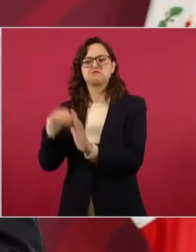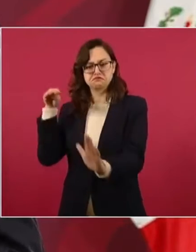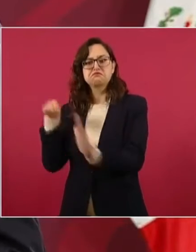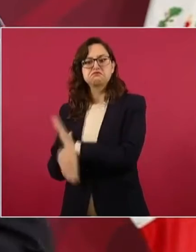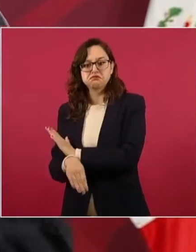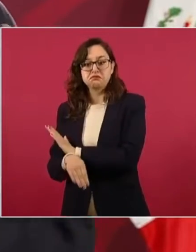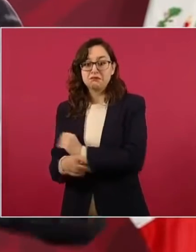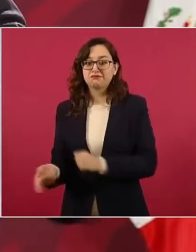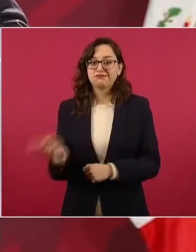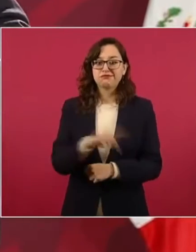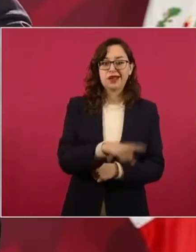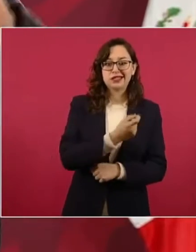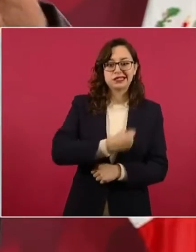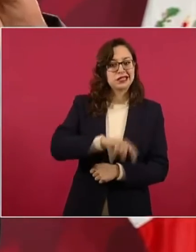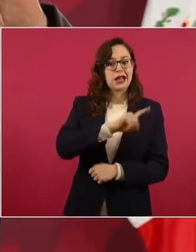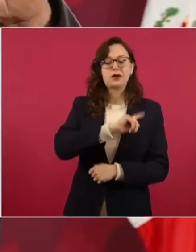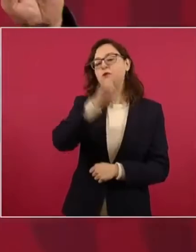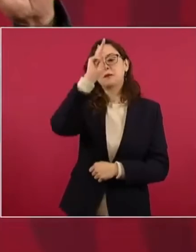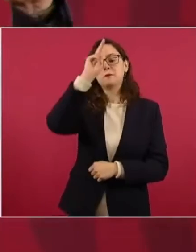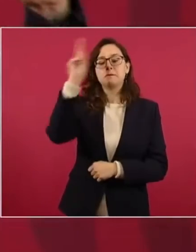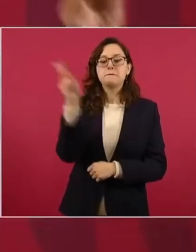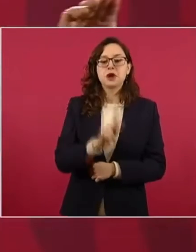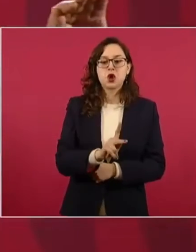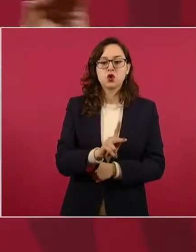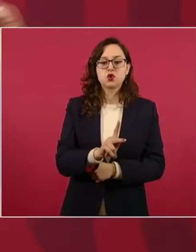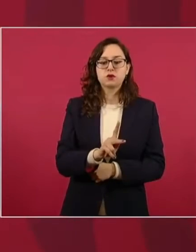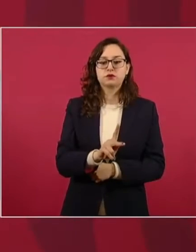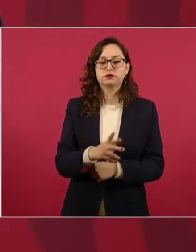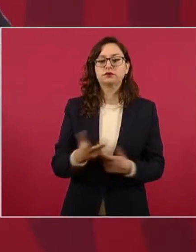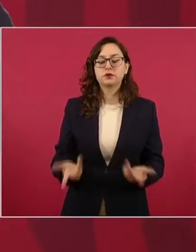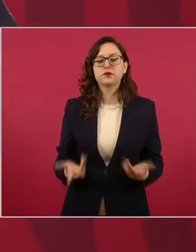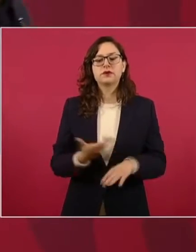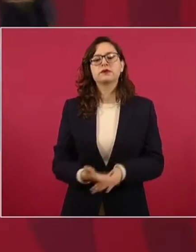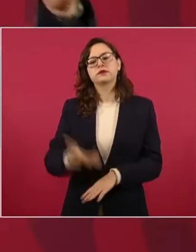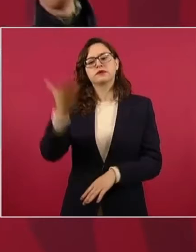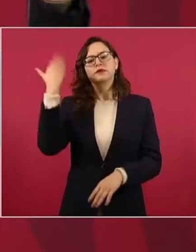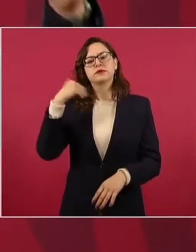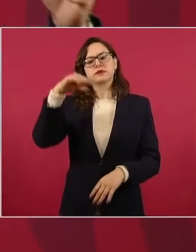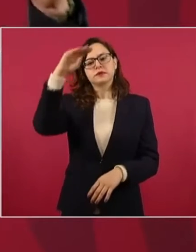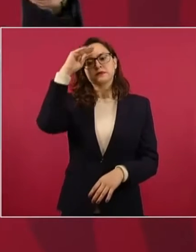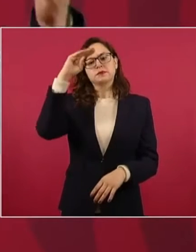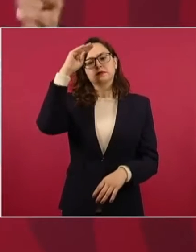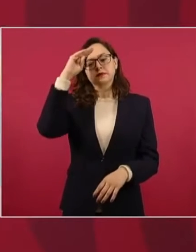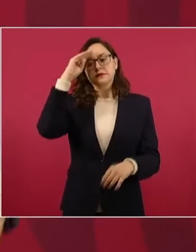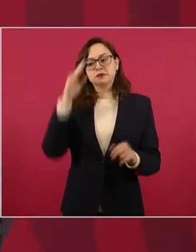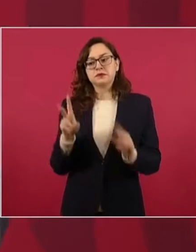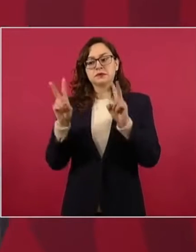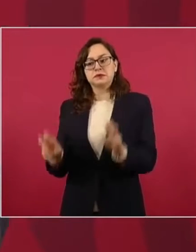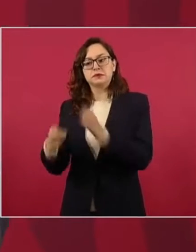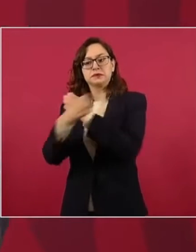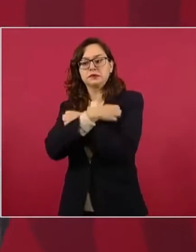Se pensaba de que el problema se tenía en la educación y era más que nada un